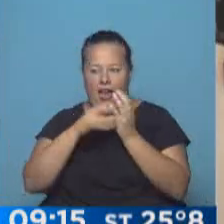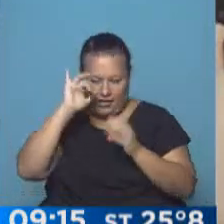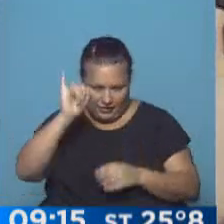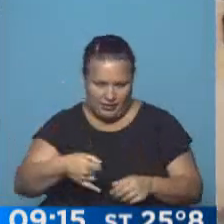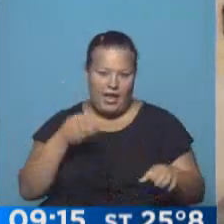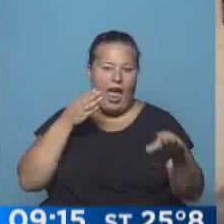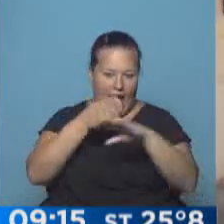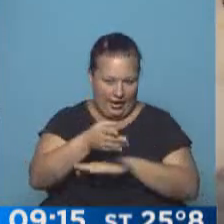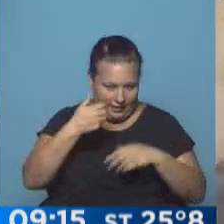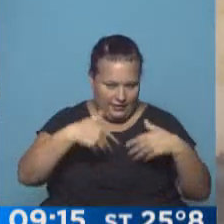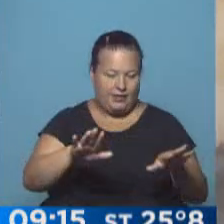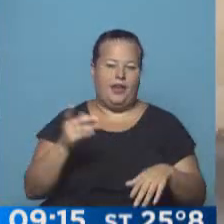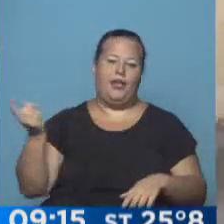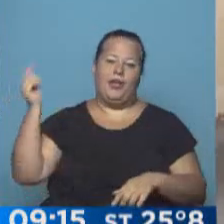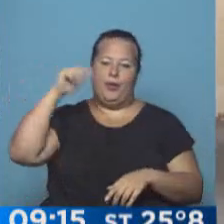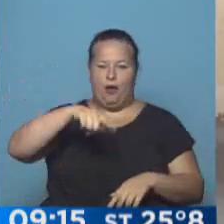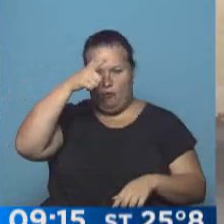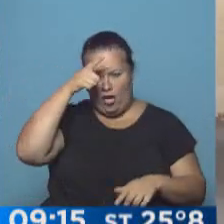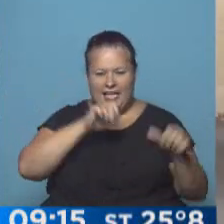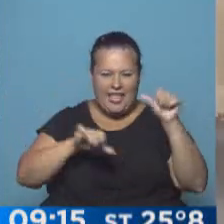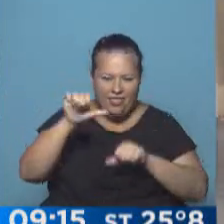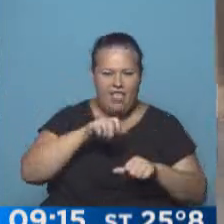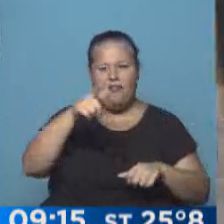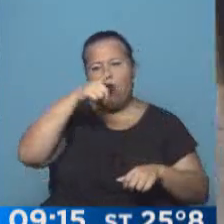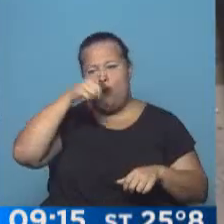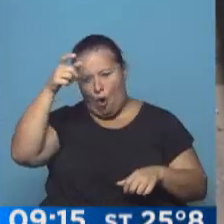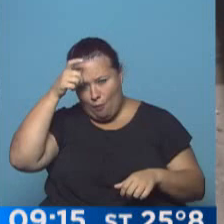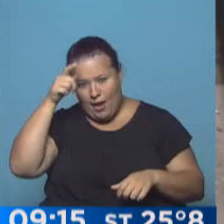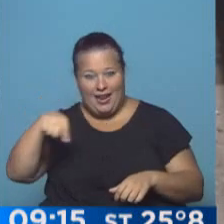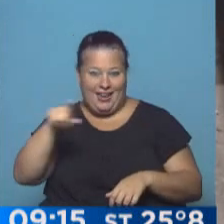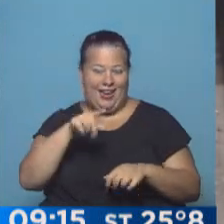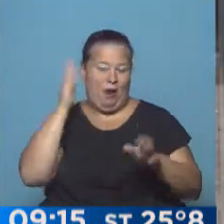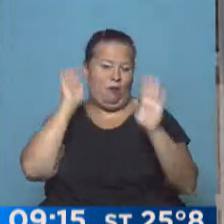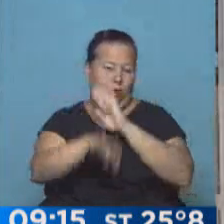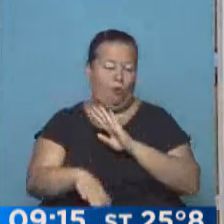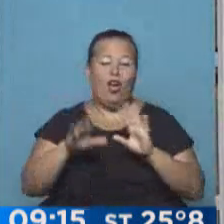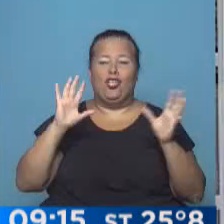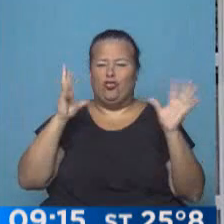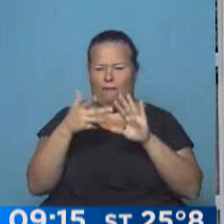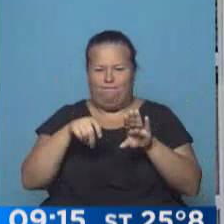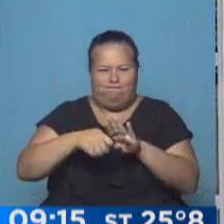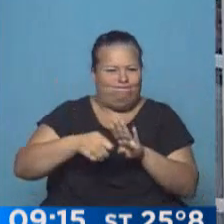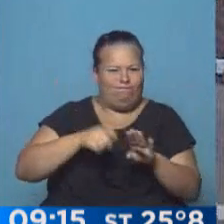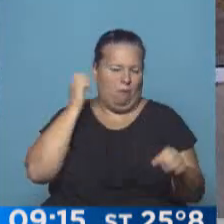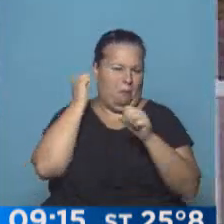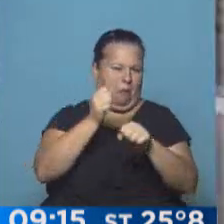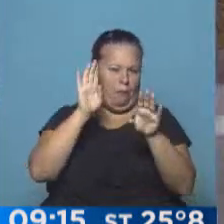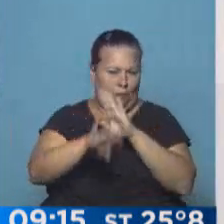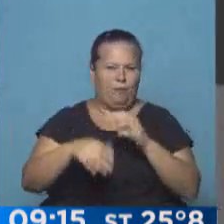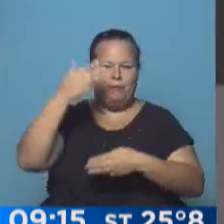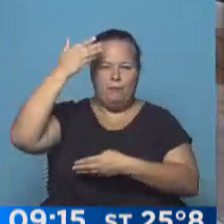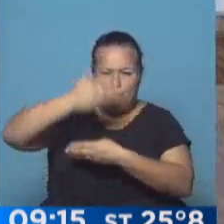el ingreso. Viene es policía científica, vienen los bomberos, que son los que rompen porque estaba todo muy trabado, las